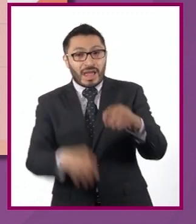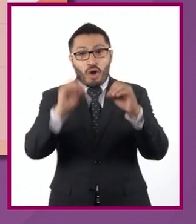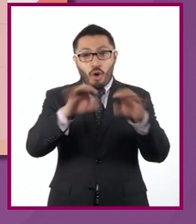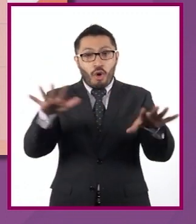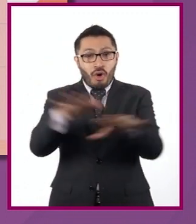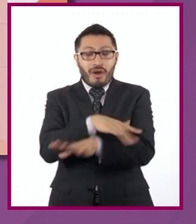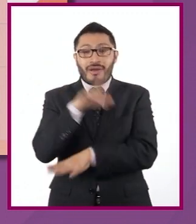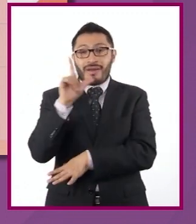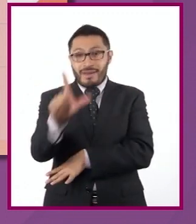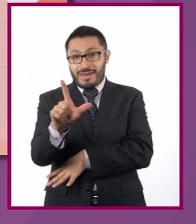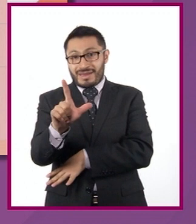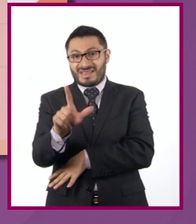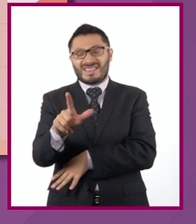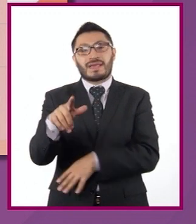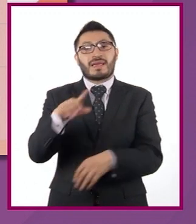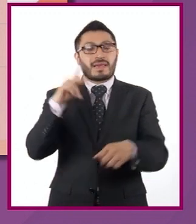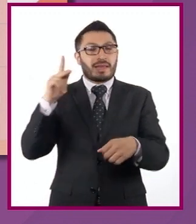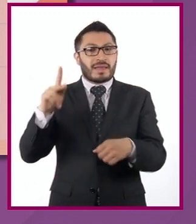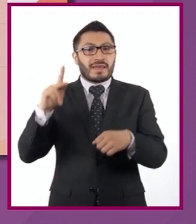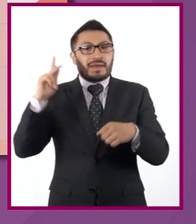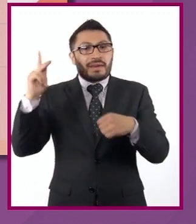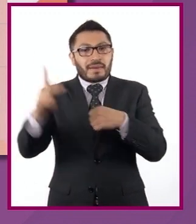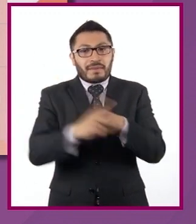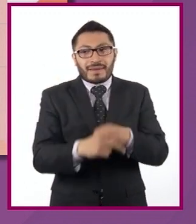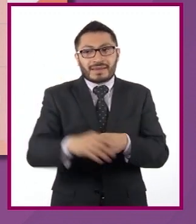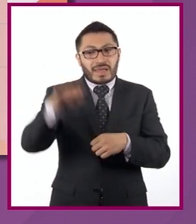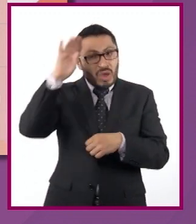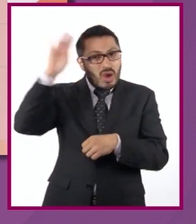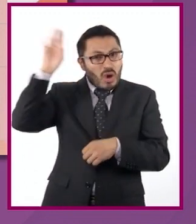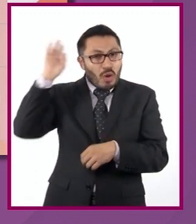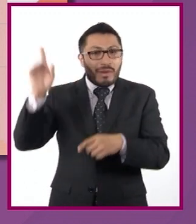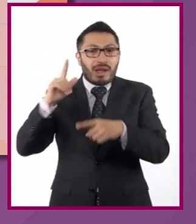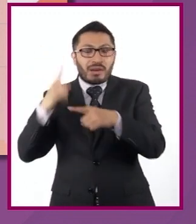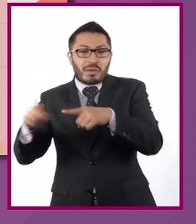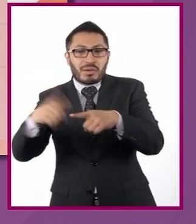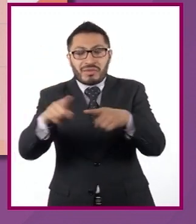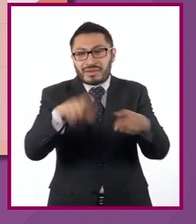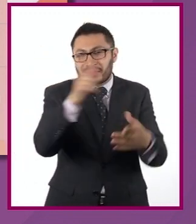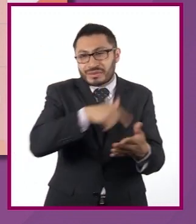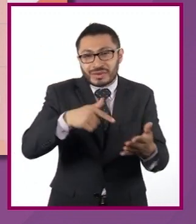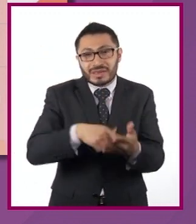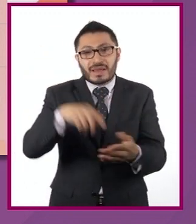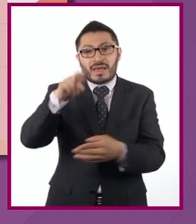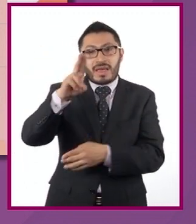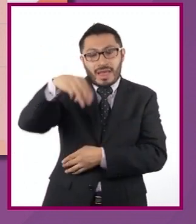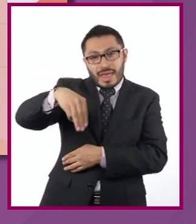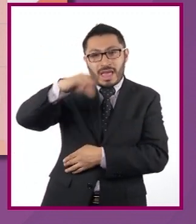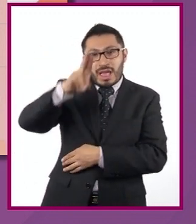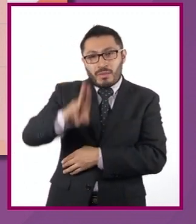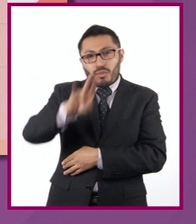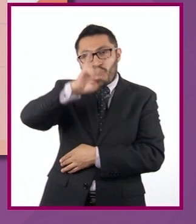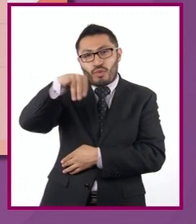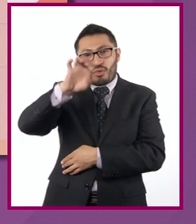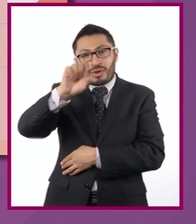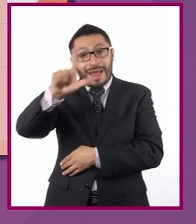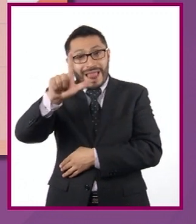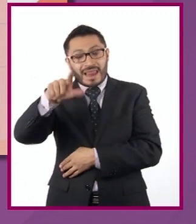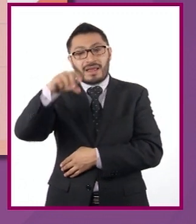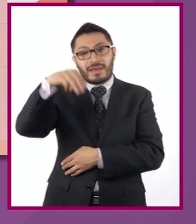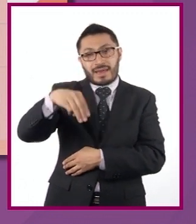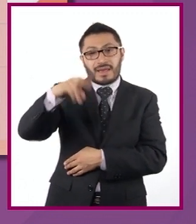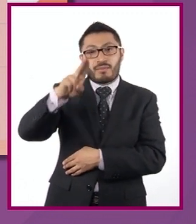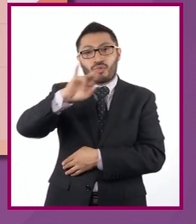L. Países: Cuba o zonas costeras. Suena, mujer, mujer. En México,